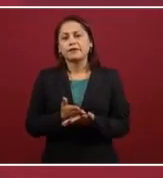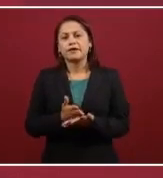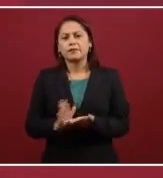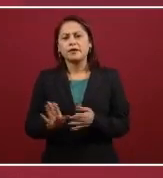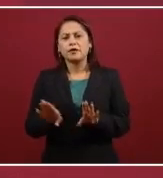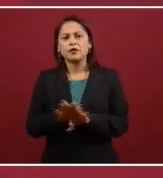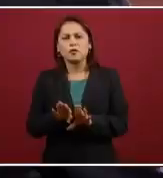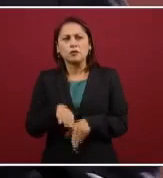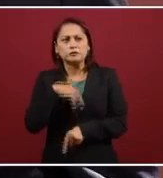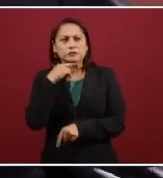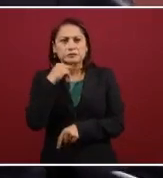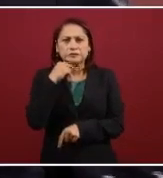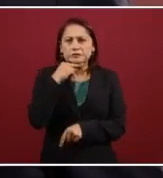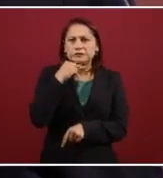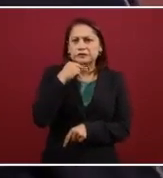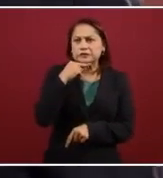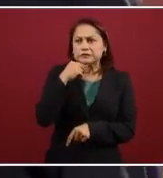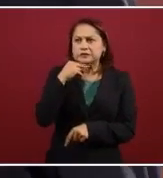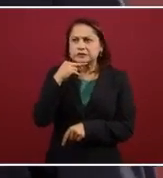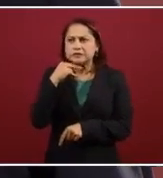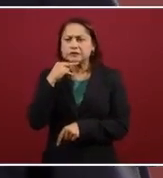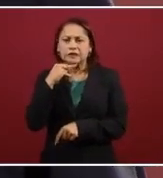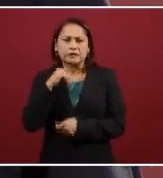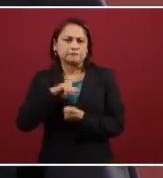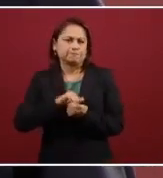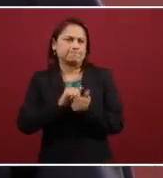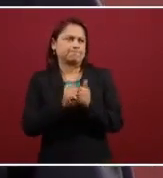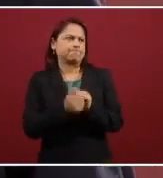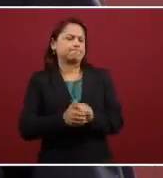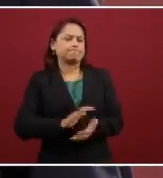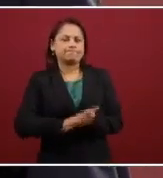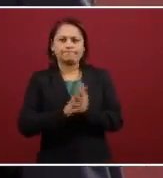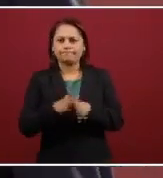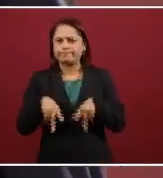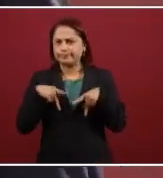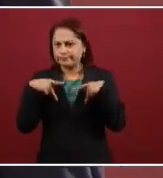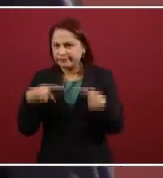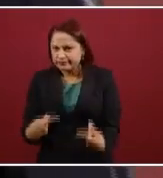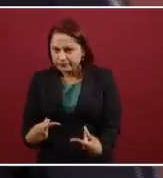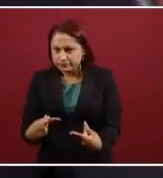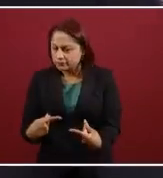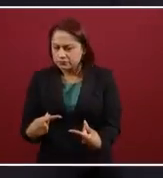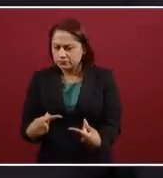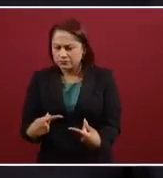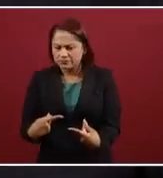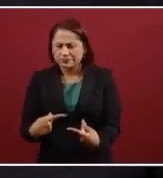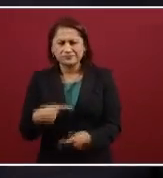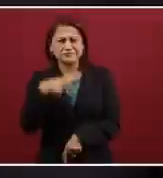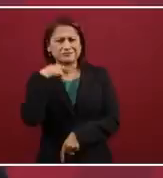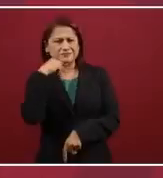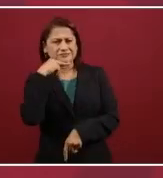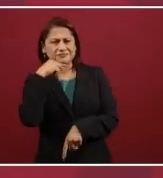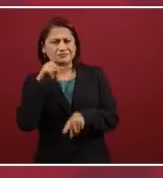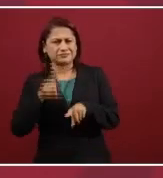afligirse para no aflojarse, es ver la vida con alegría,